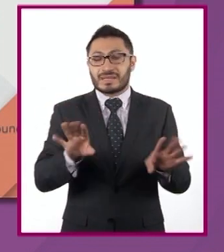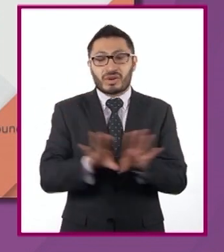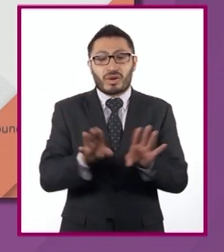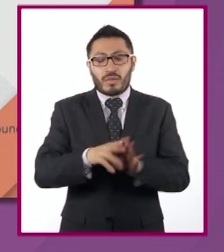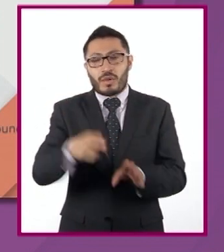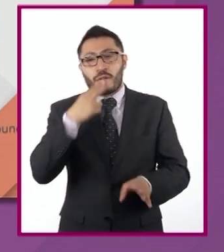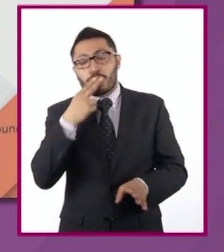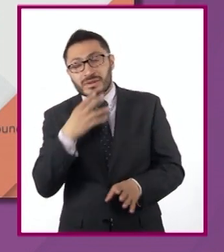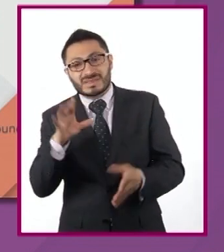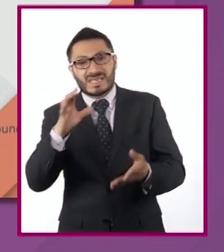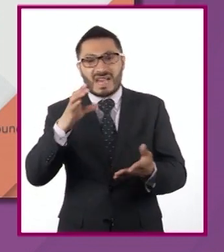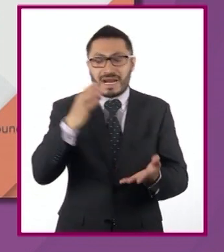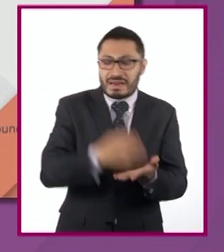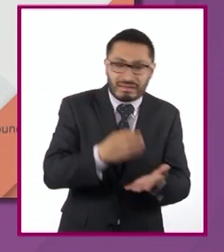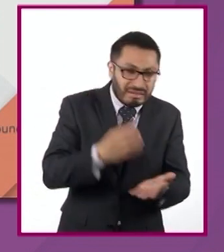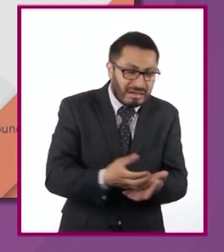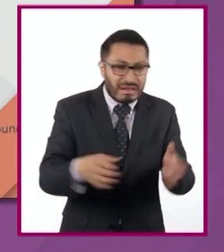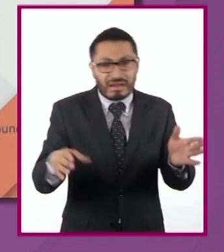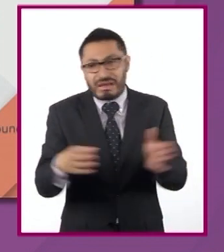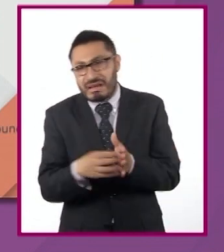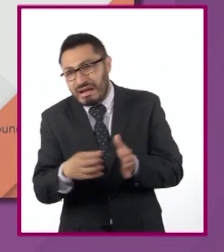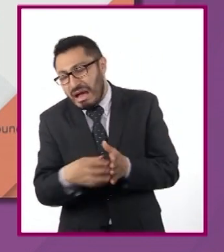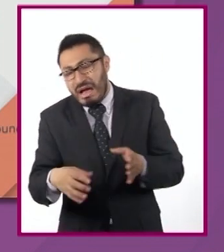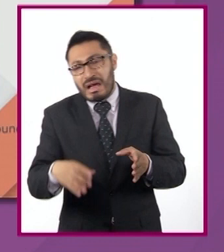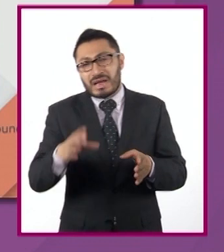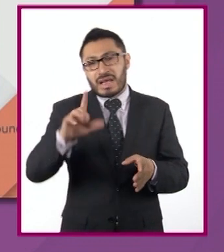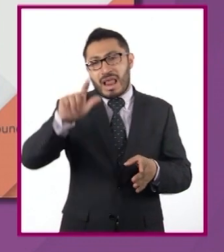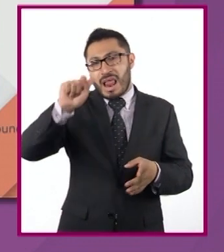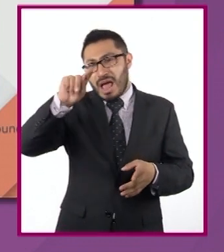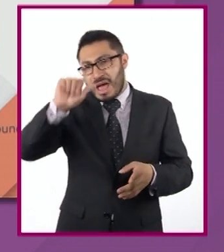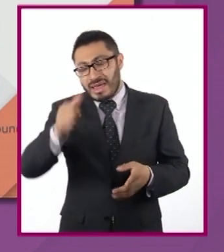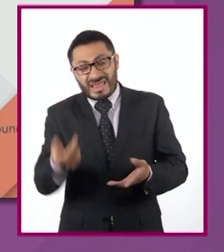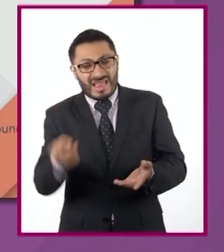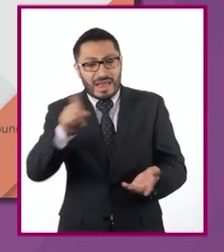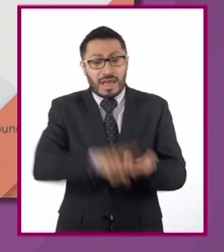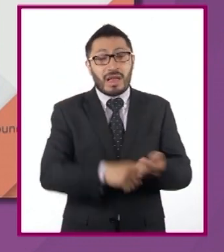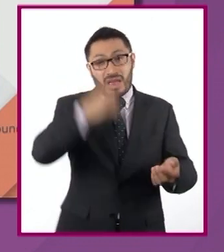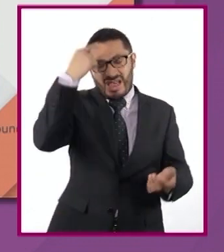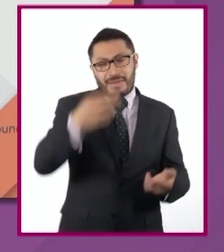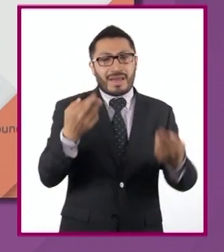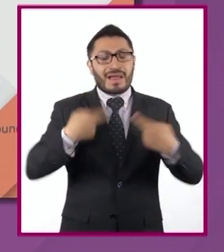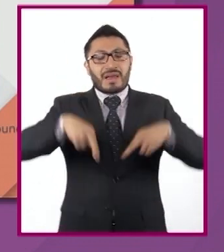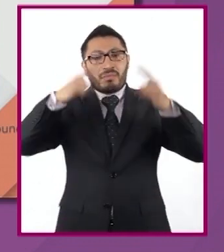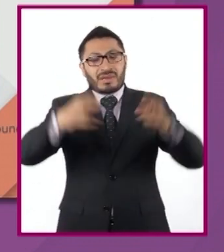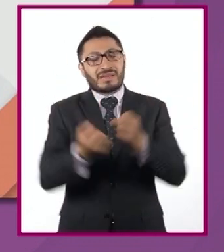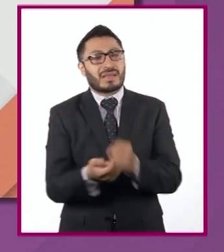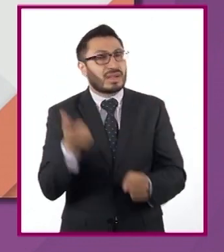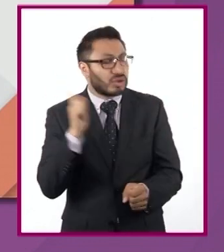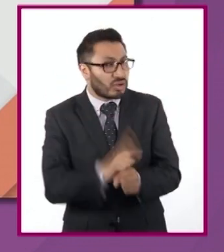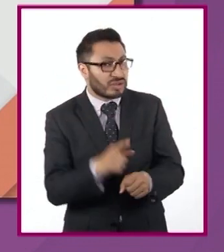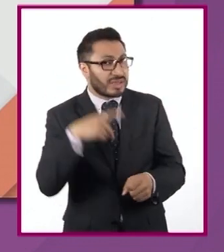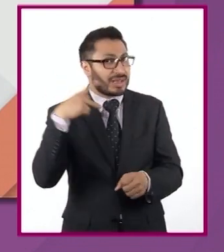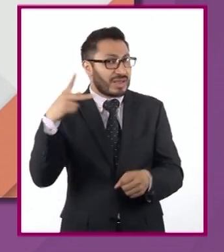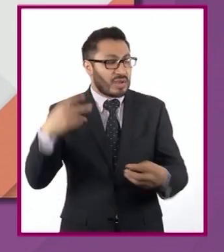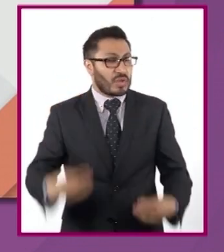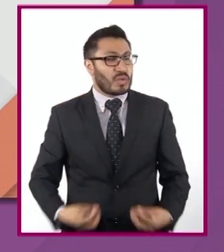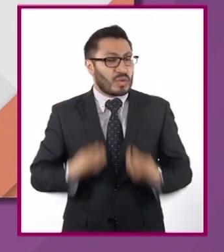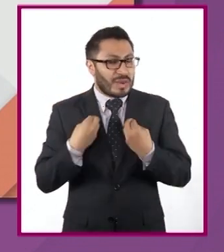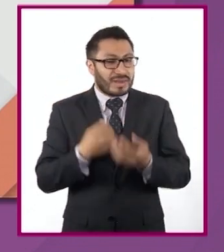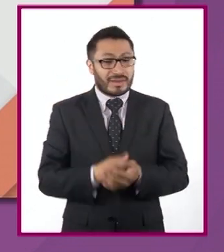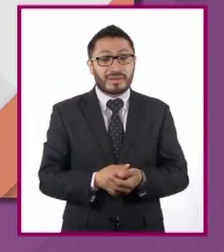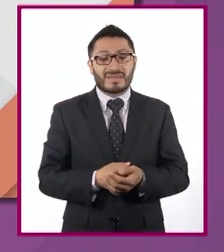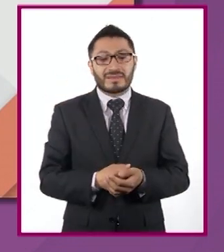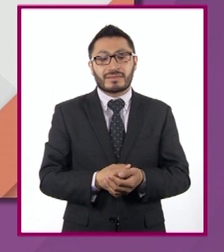cajas de detergentes en su obra, como una representación de la sociedad en la que vivía. Ridley